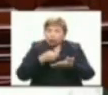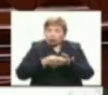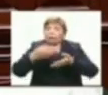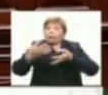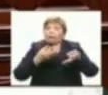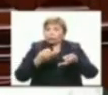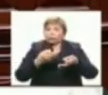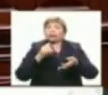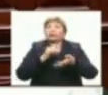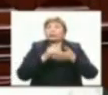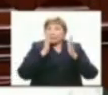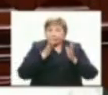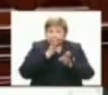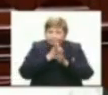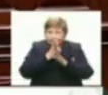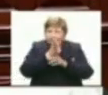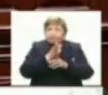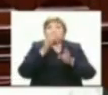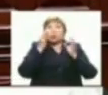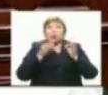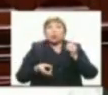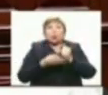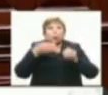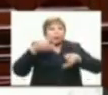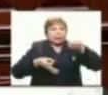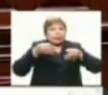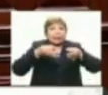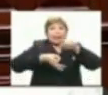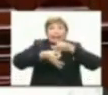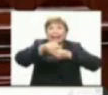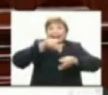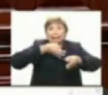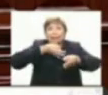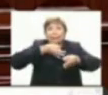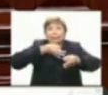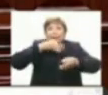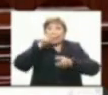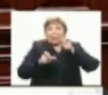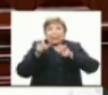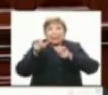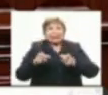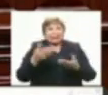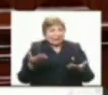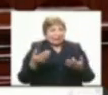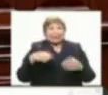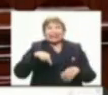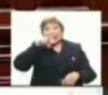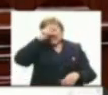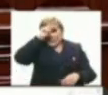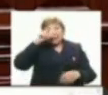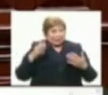procesos, mantener la seguridad jurídica y, a cambio, la población local y el país